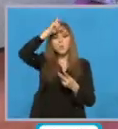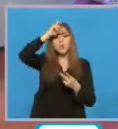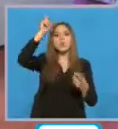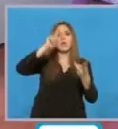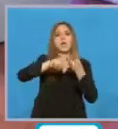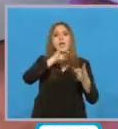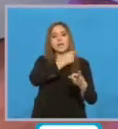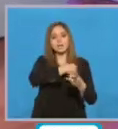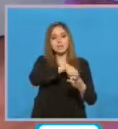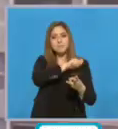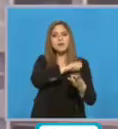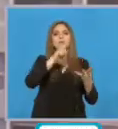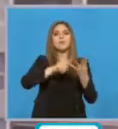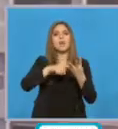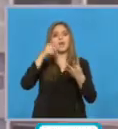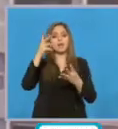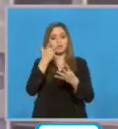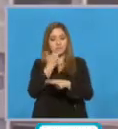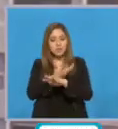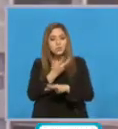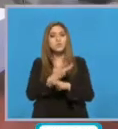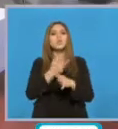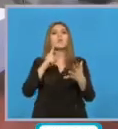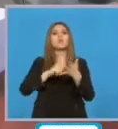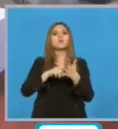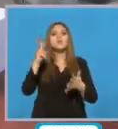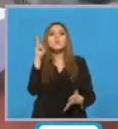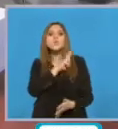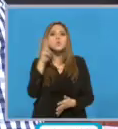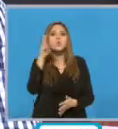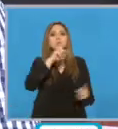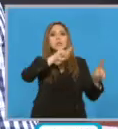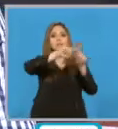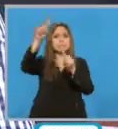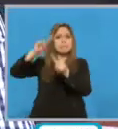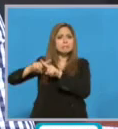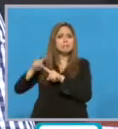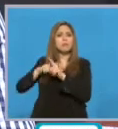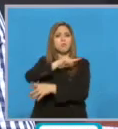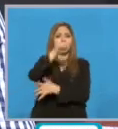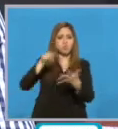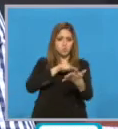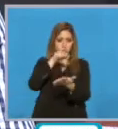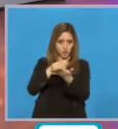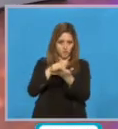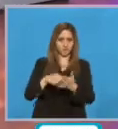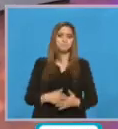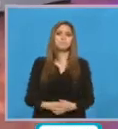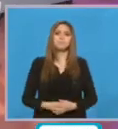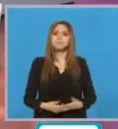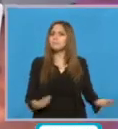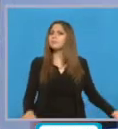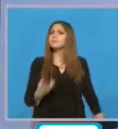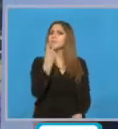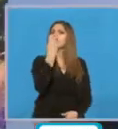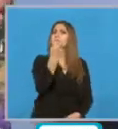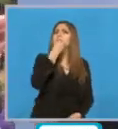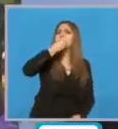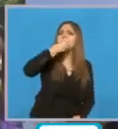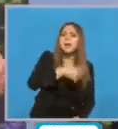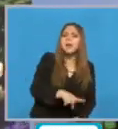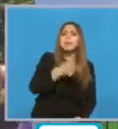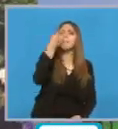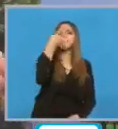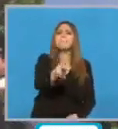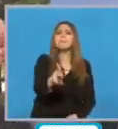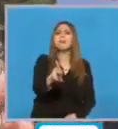España, Estados Unidos, Rusia, entre otras De universidades. primer nivel. Muy bien. Un nivel muy, muy complicado. Ok, esto suena muy lindo, eso suena muy bien. Pero hay